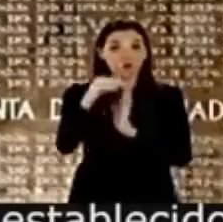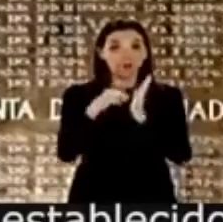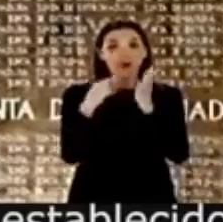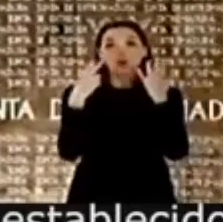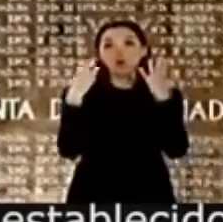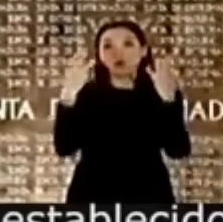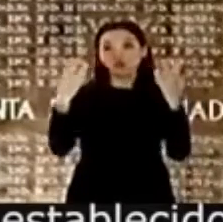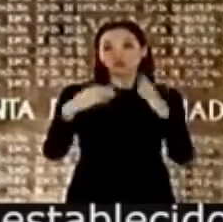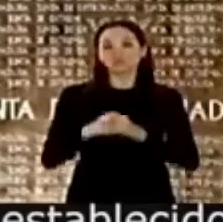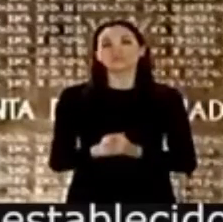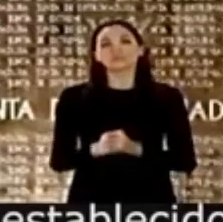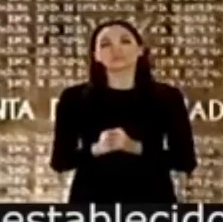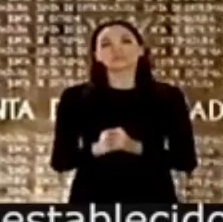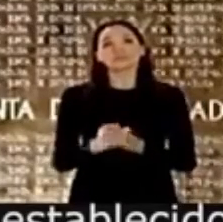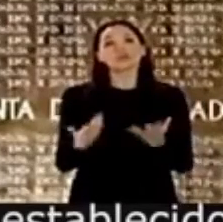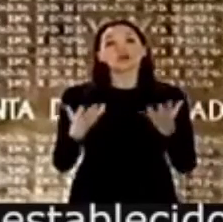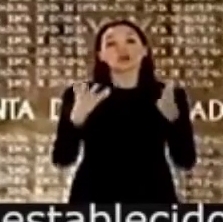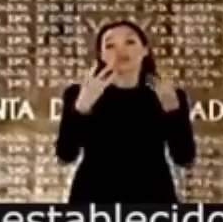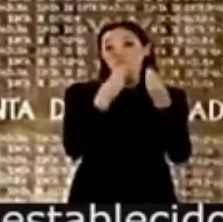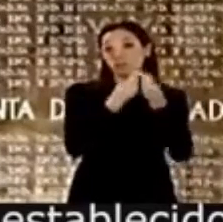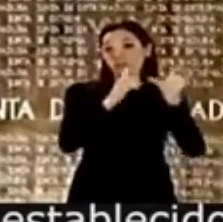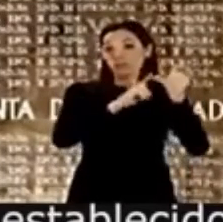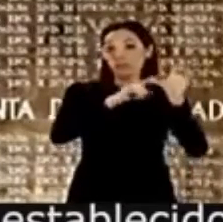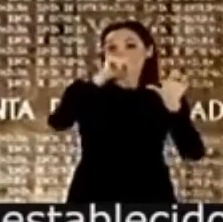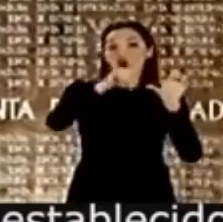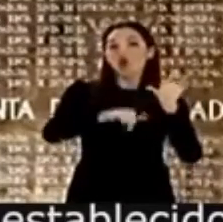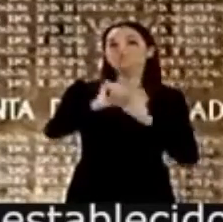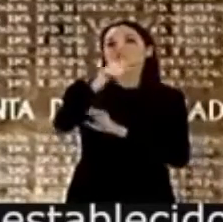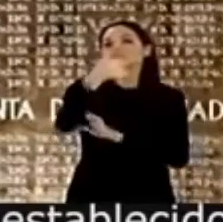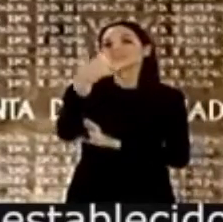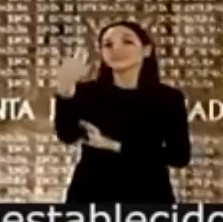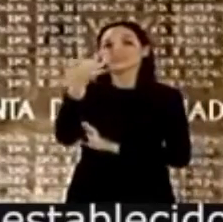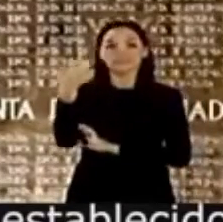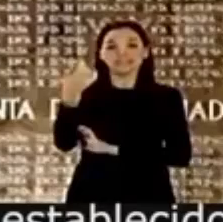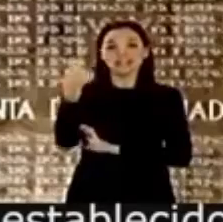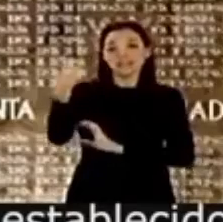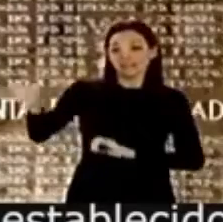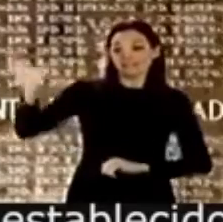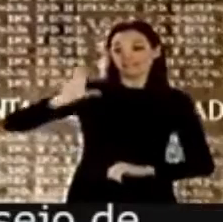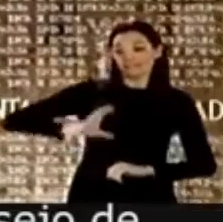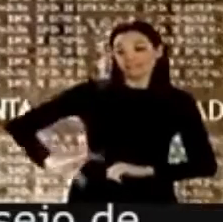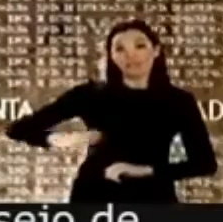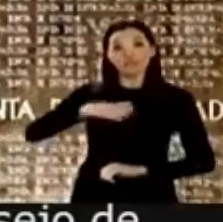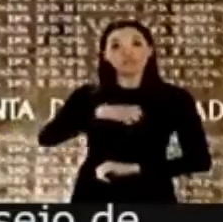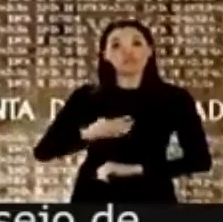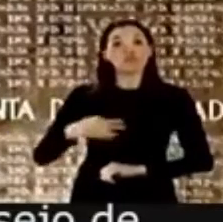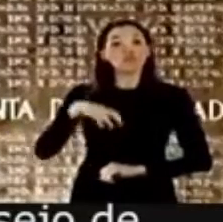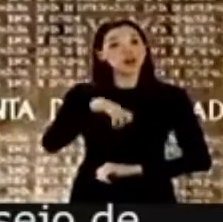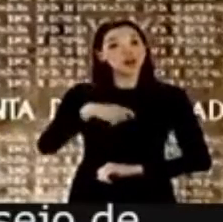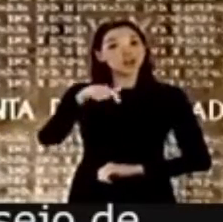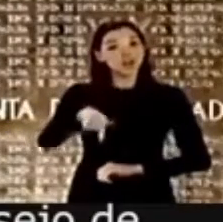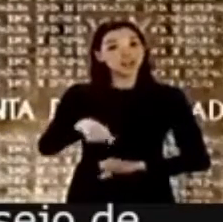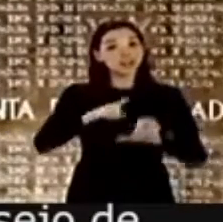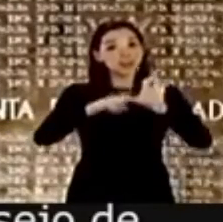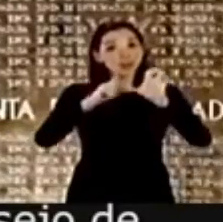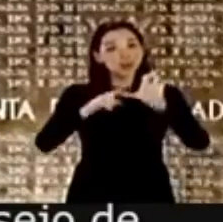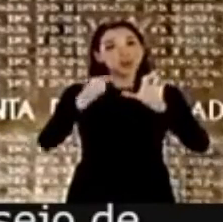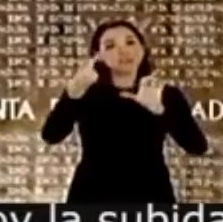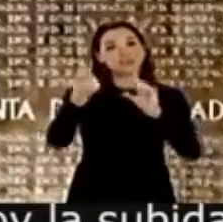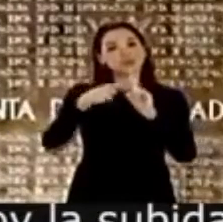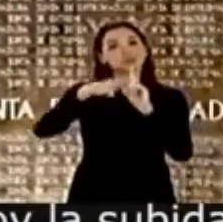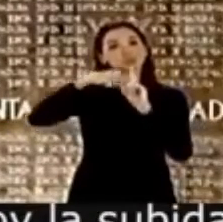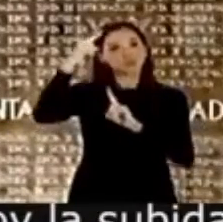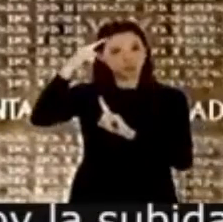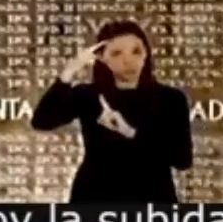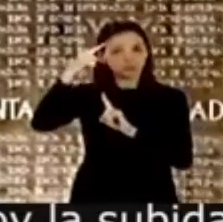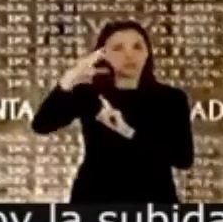El Consejo de Gobierno de la Junta de Extremadura aprueba hoy la subida salarial de los funcionarios de nuestra comunidad autónoma, de